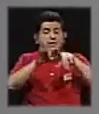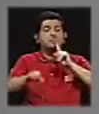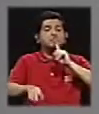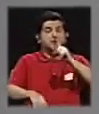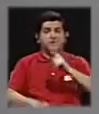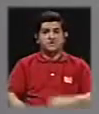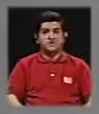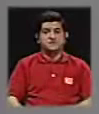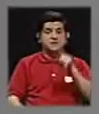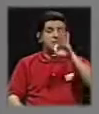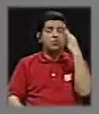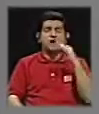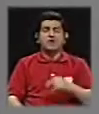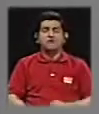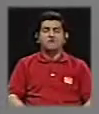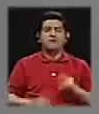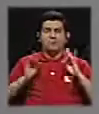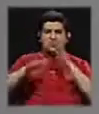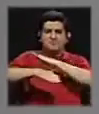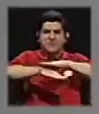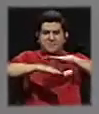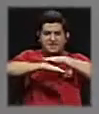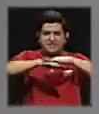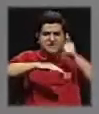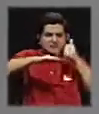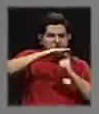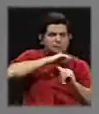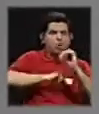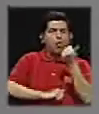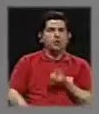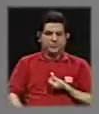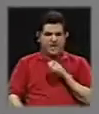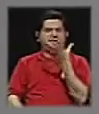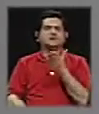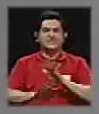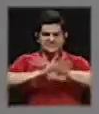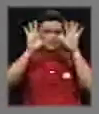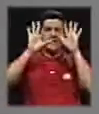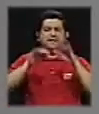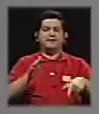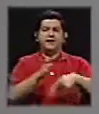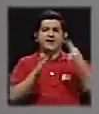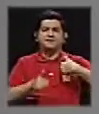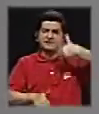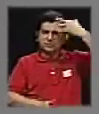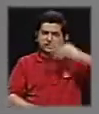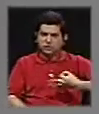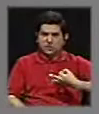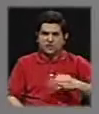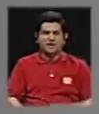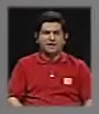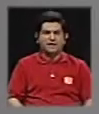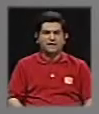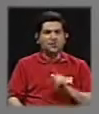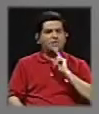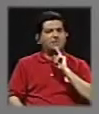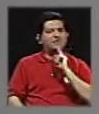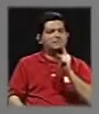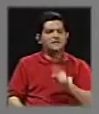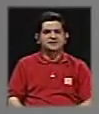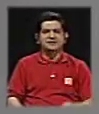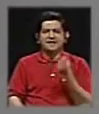hay una forma de racismo sutil y una forma de racismo manifiesto. Muchas veces creo que señalar